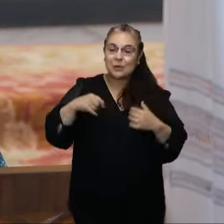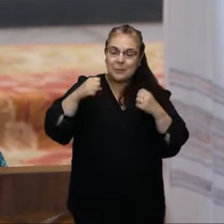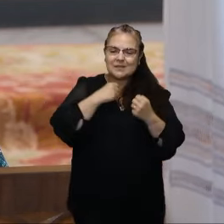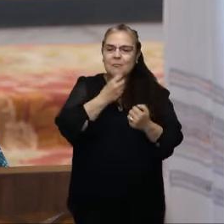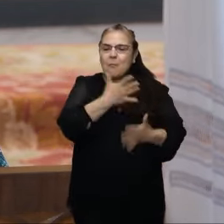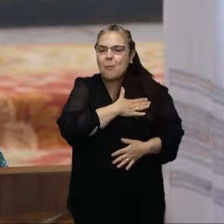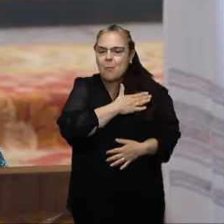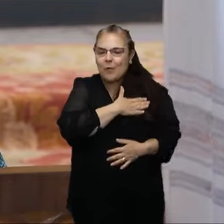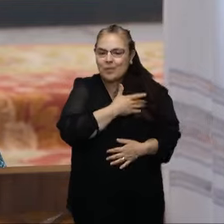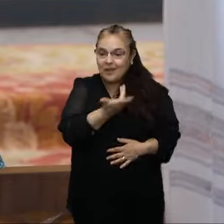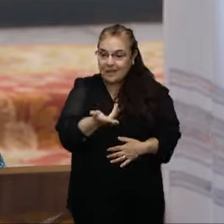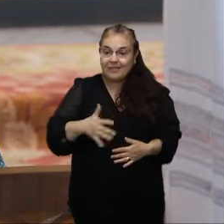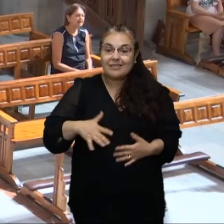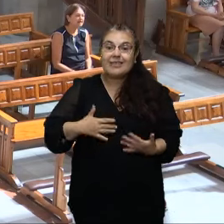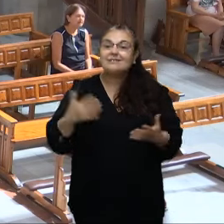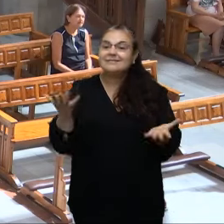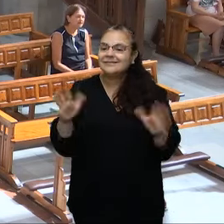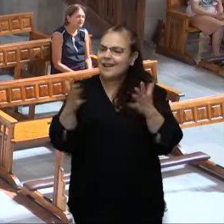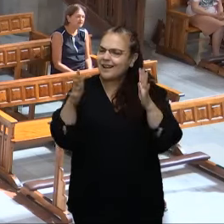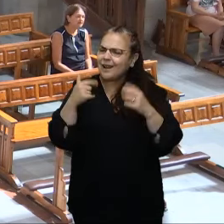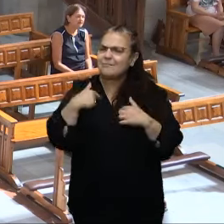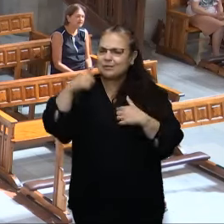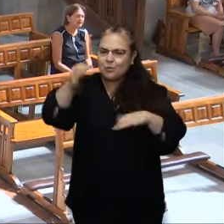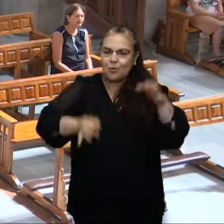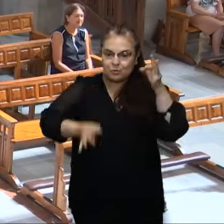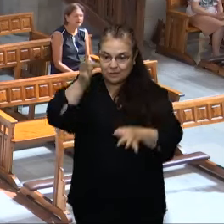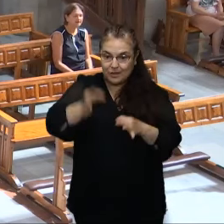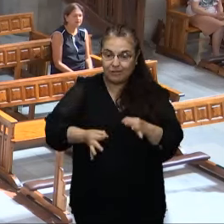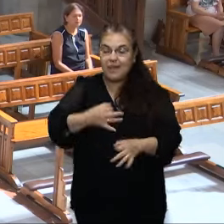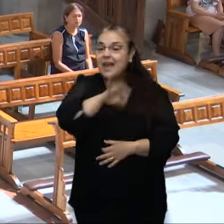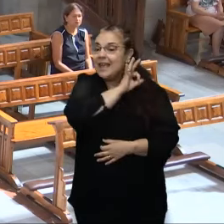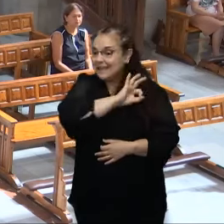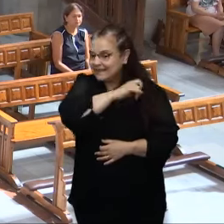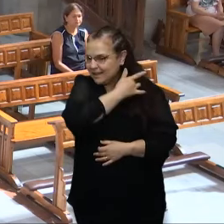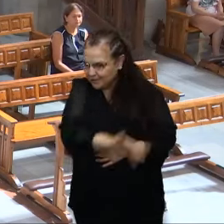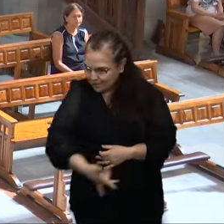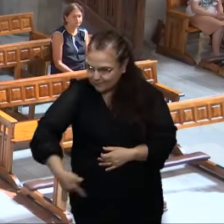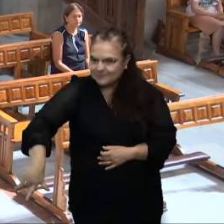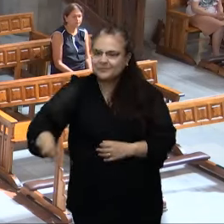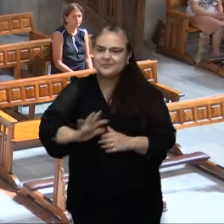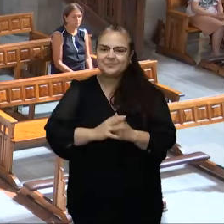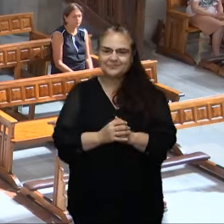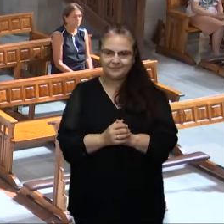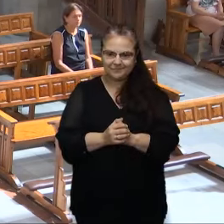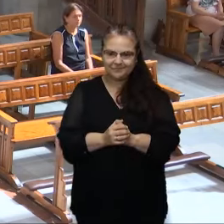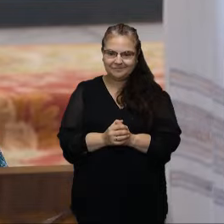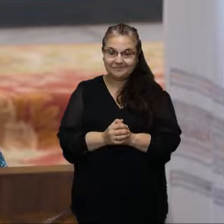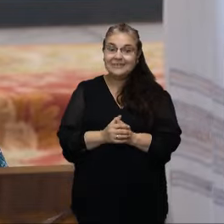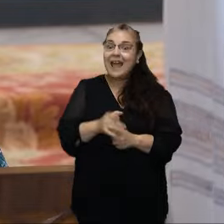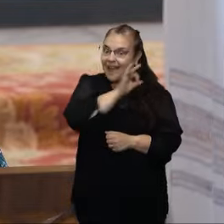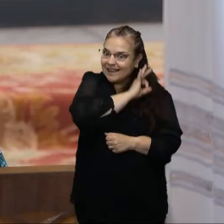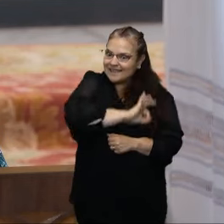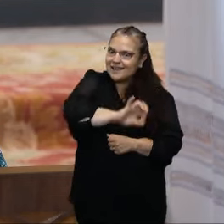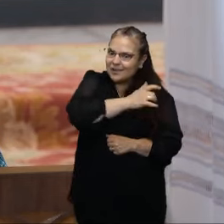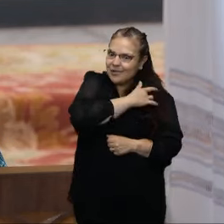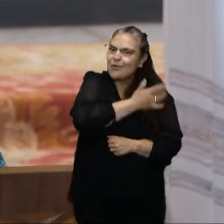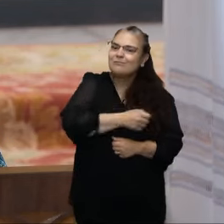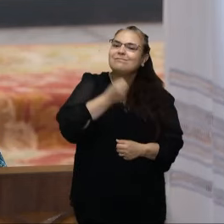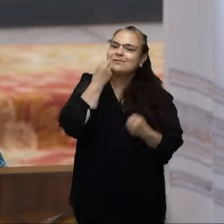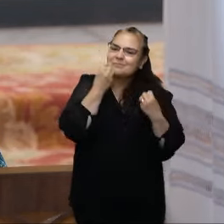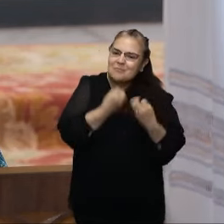y aclaman tu justicia. El Señor es clemente y misericordioso. El Señor es